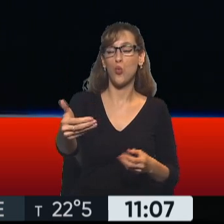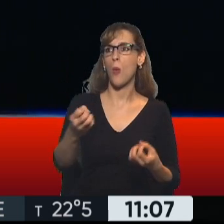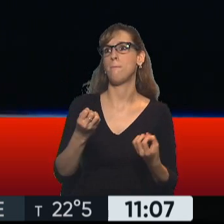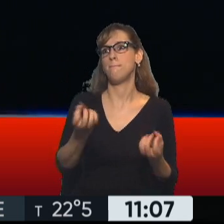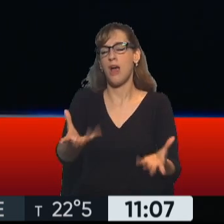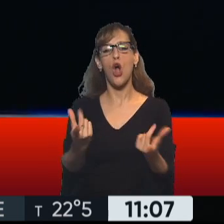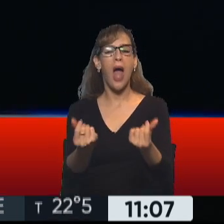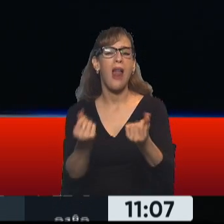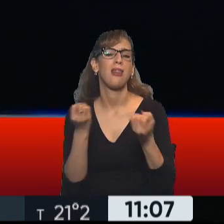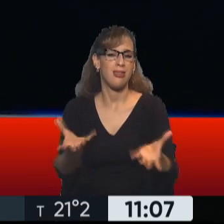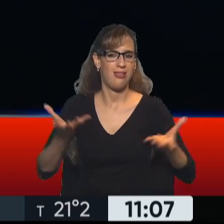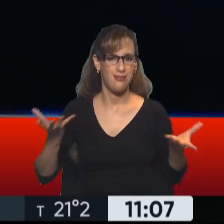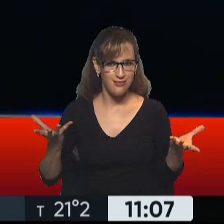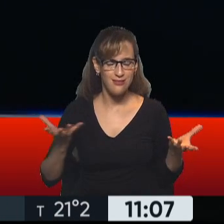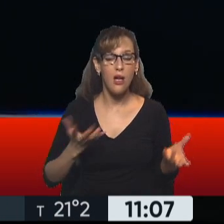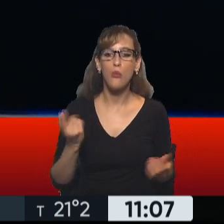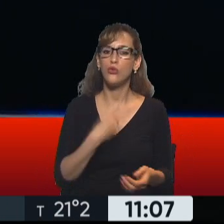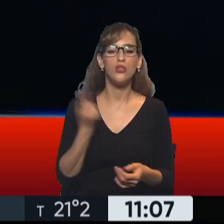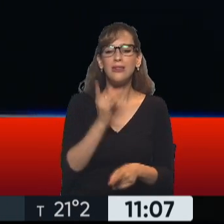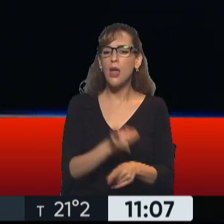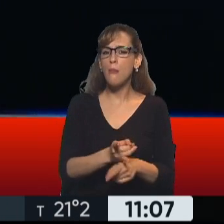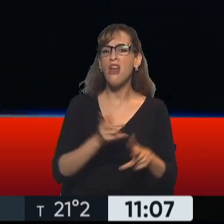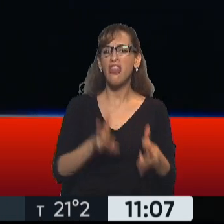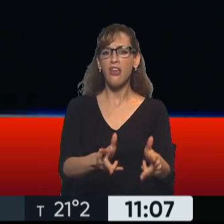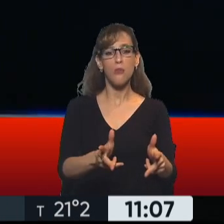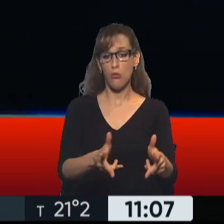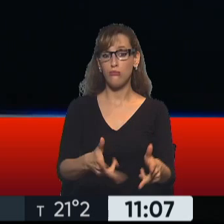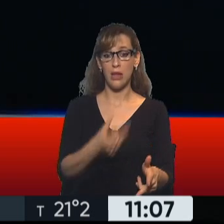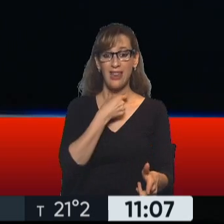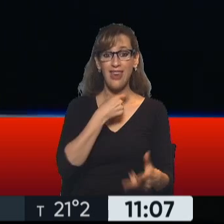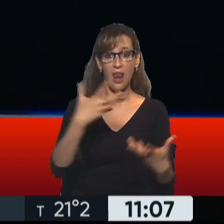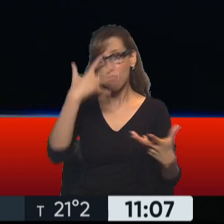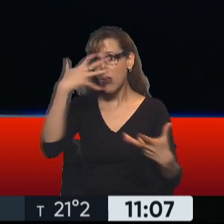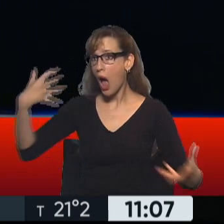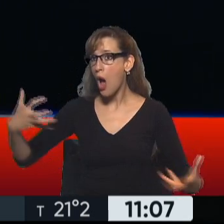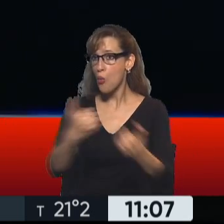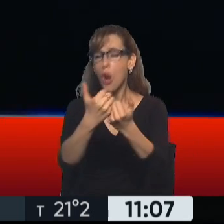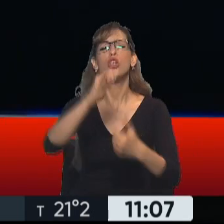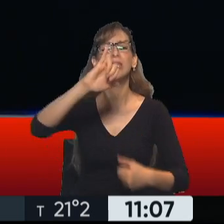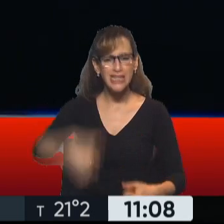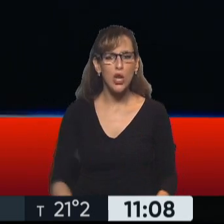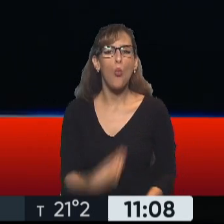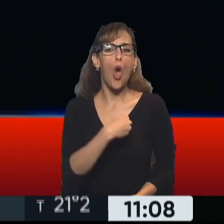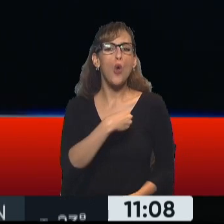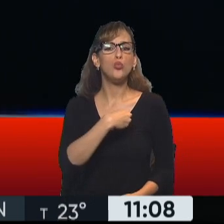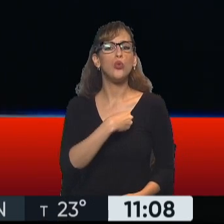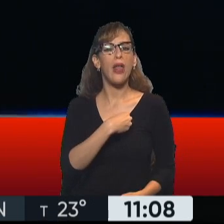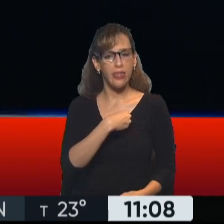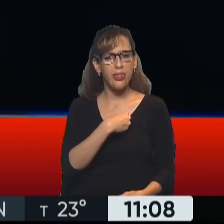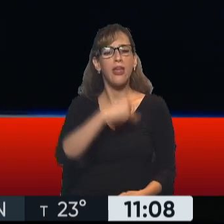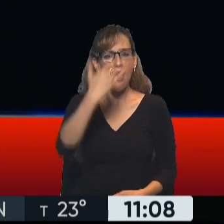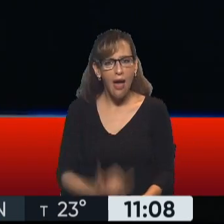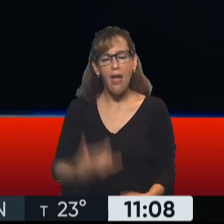que siempre lo dijimos, que queríamos acordar, que teníamos voluntad de acordar, que la decisión política era acordar en